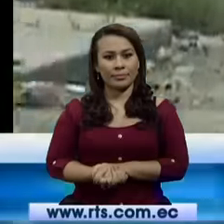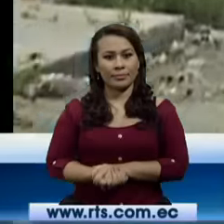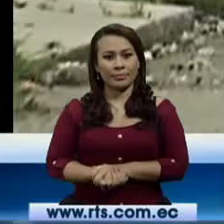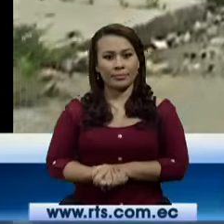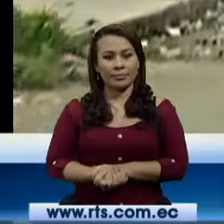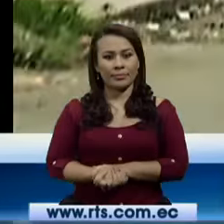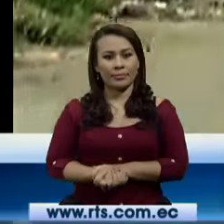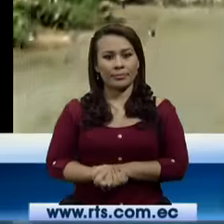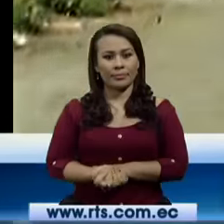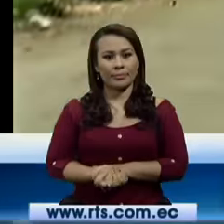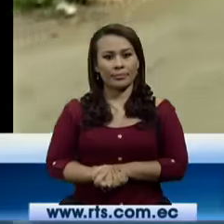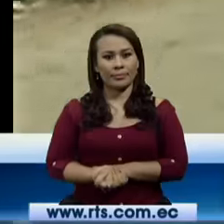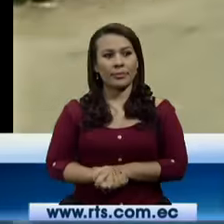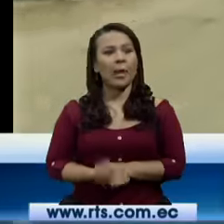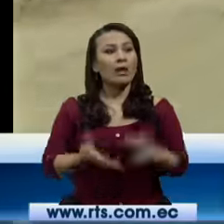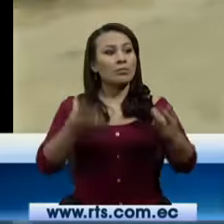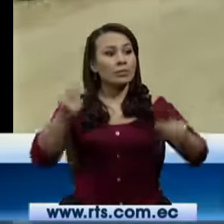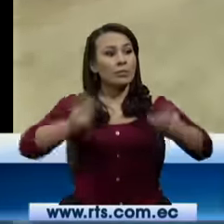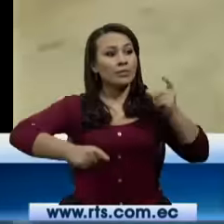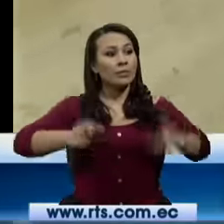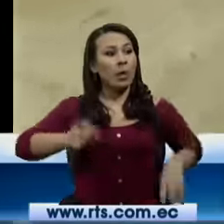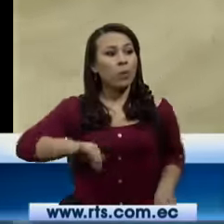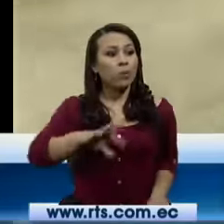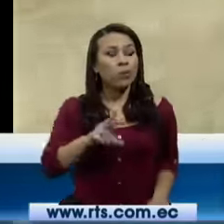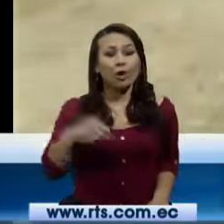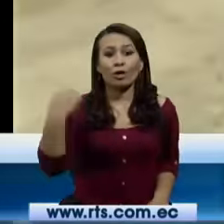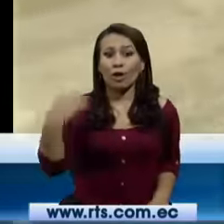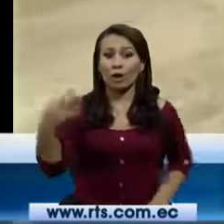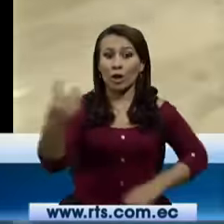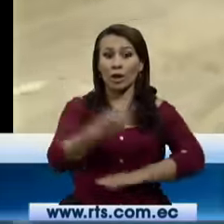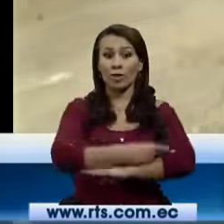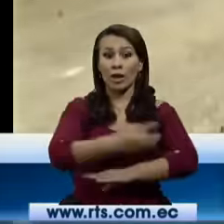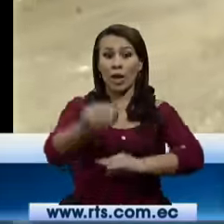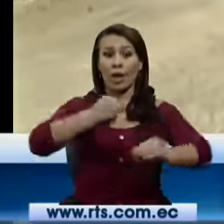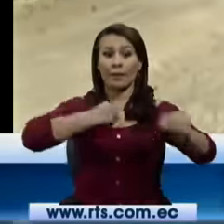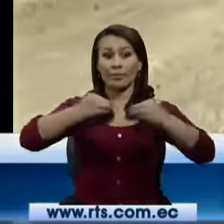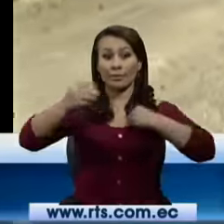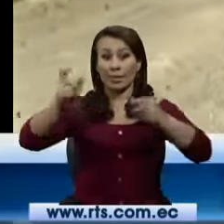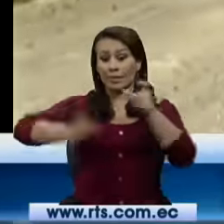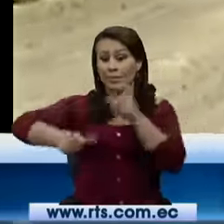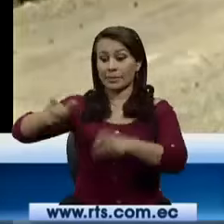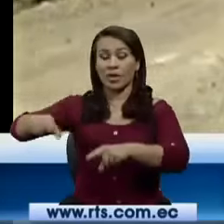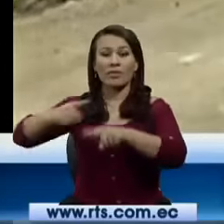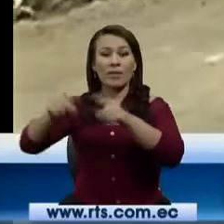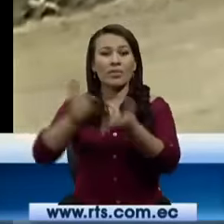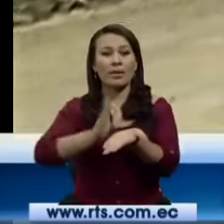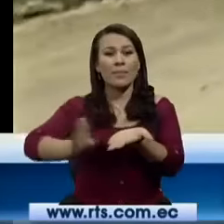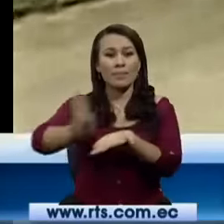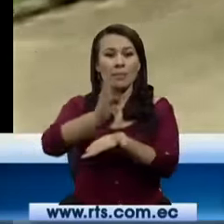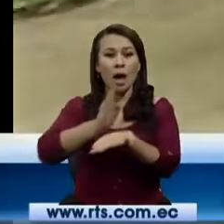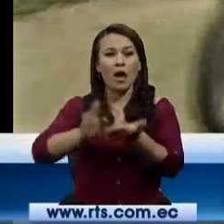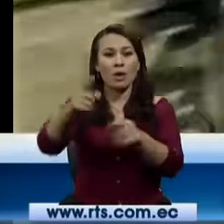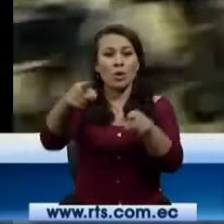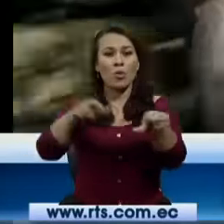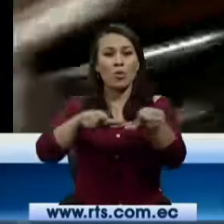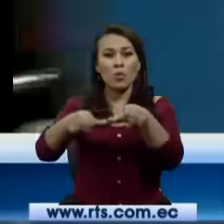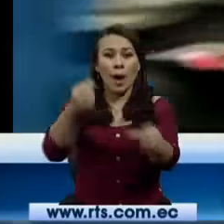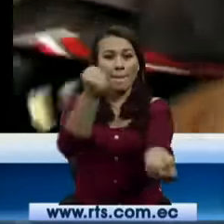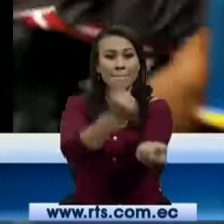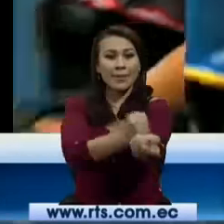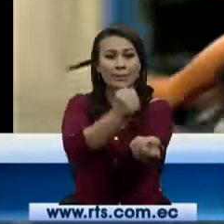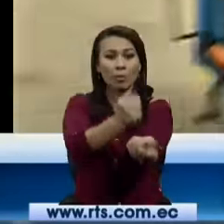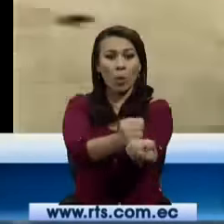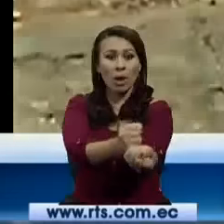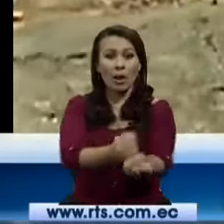delictivas que la delincuencia amenaza a diario aseguran moradores de varias cooperativas de la parroquia pascuales al norte de